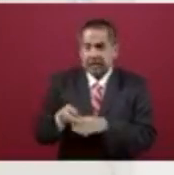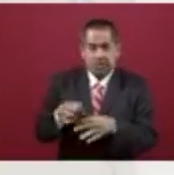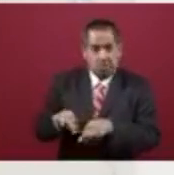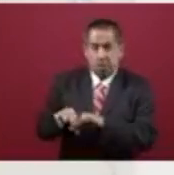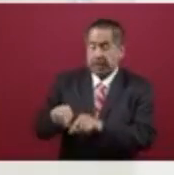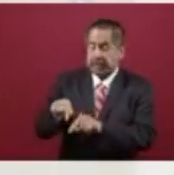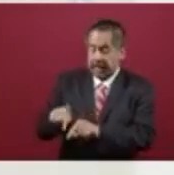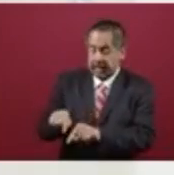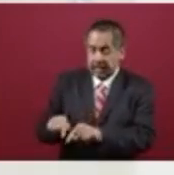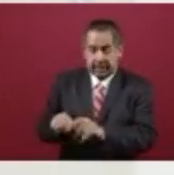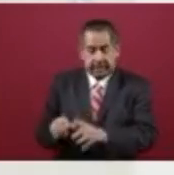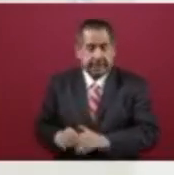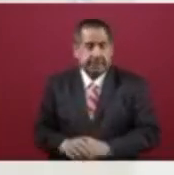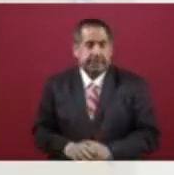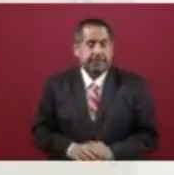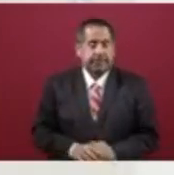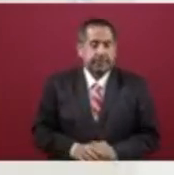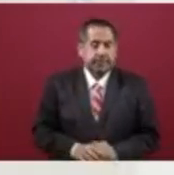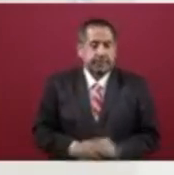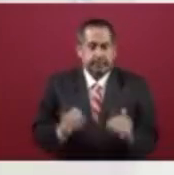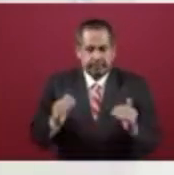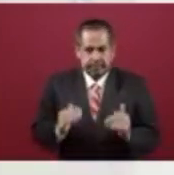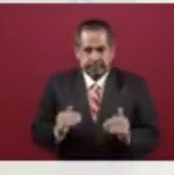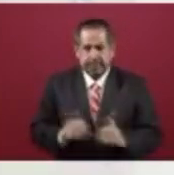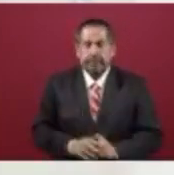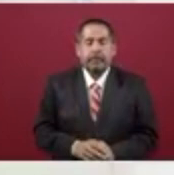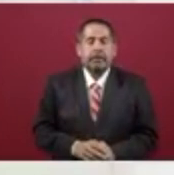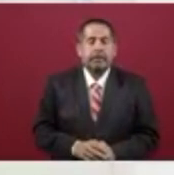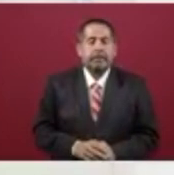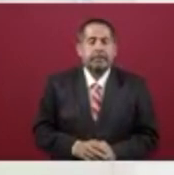importante. La que sigue, por favor.